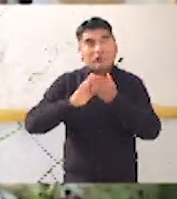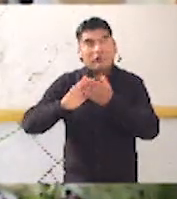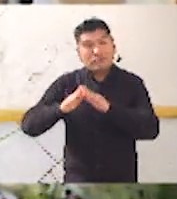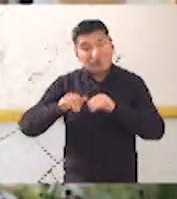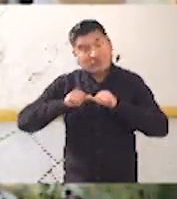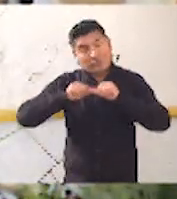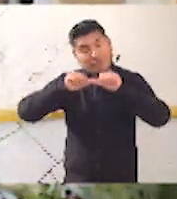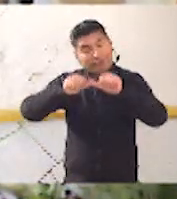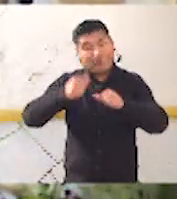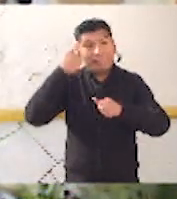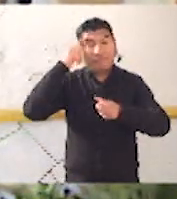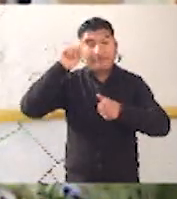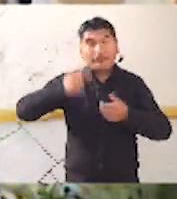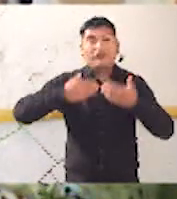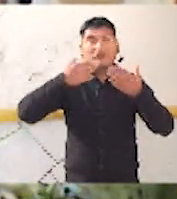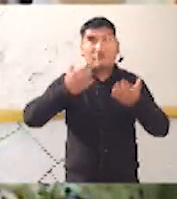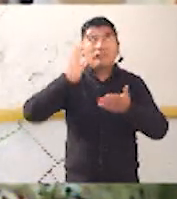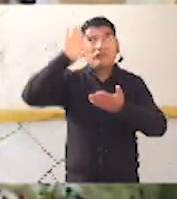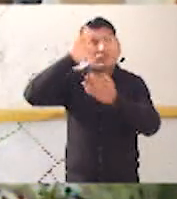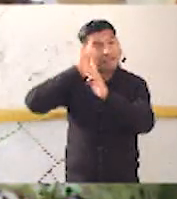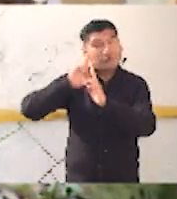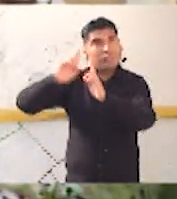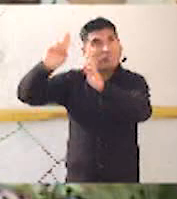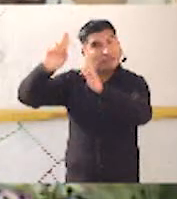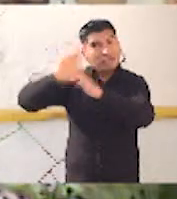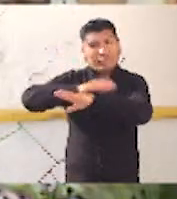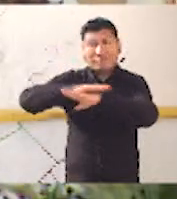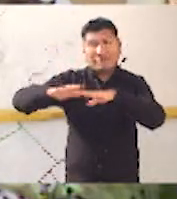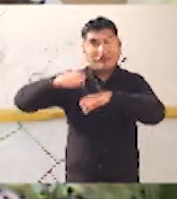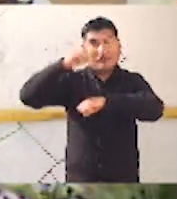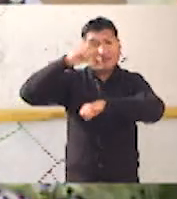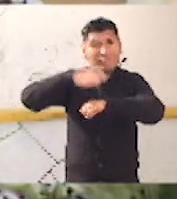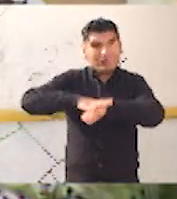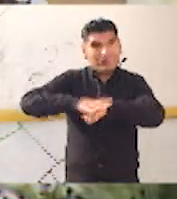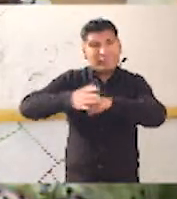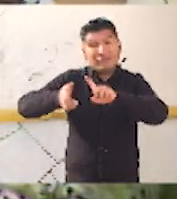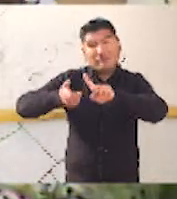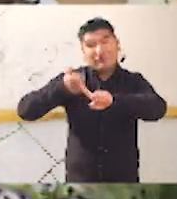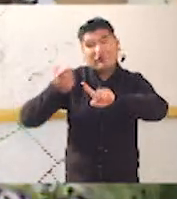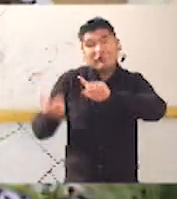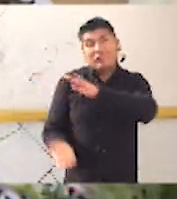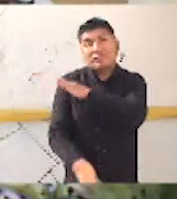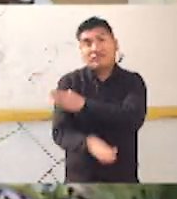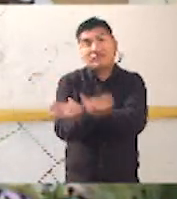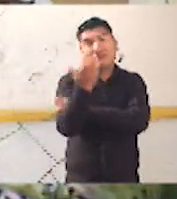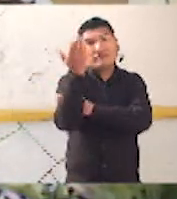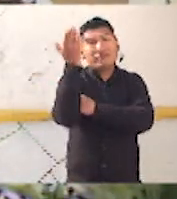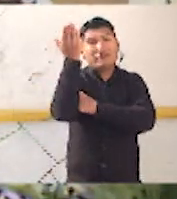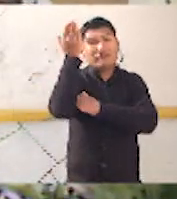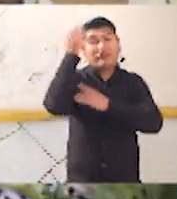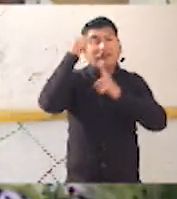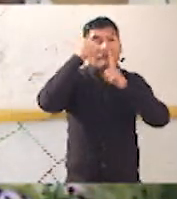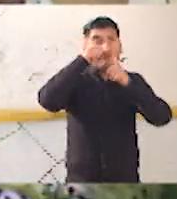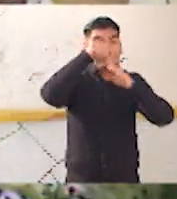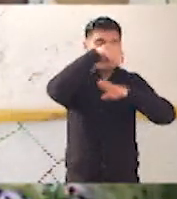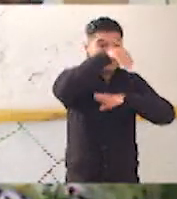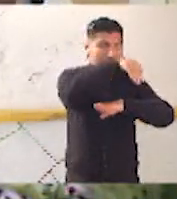cesar, para que ofrezca en tu honor un sacrificio sin mancha, desde donde sale el sol hasta el